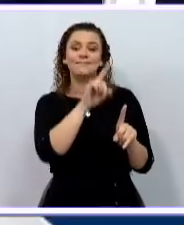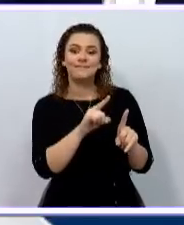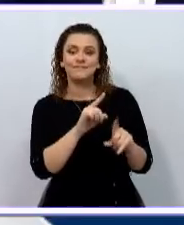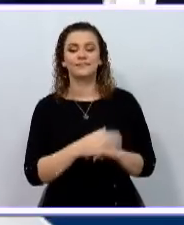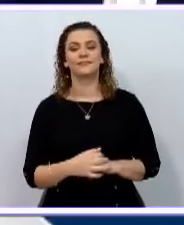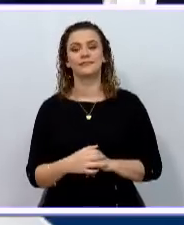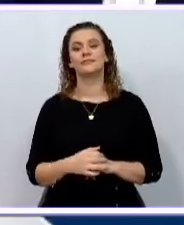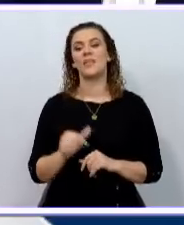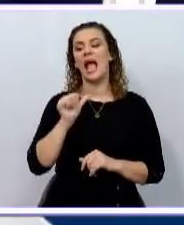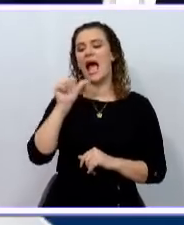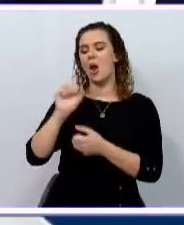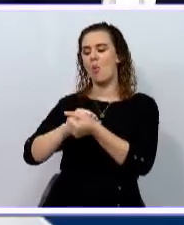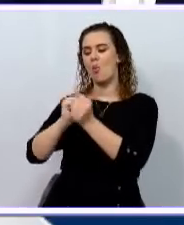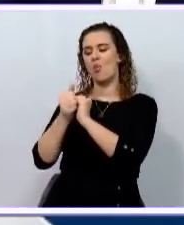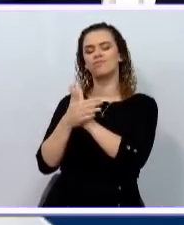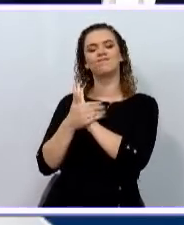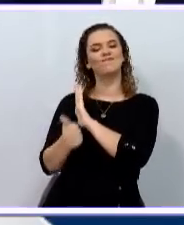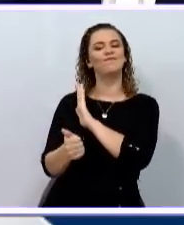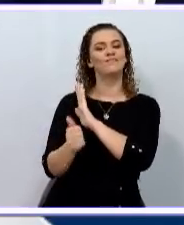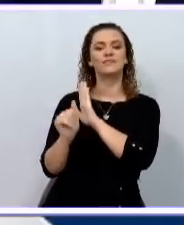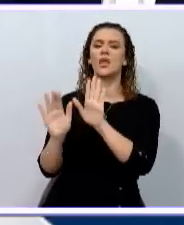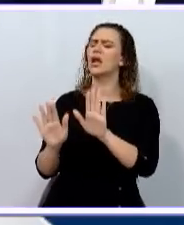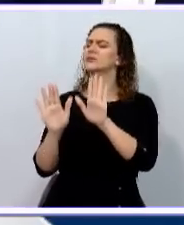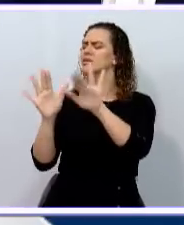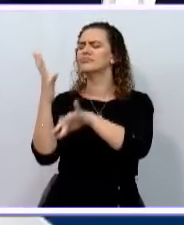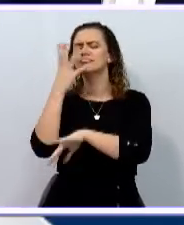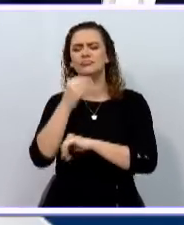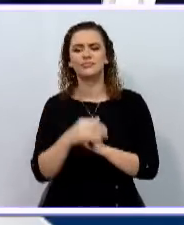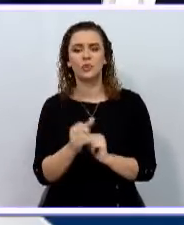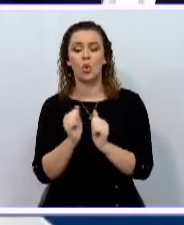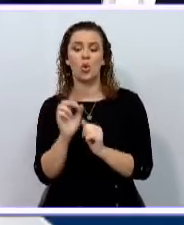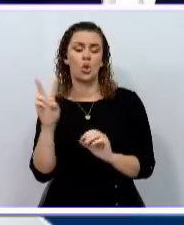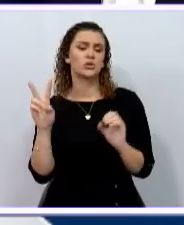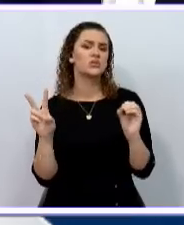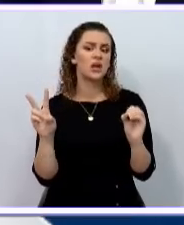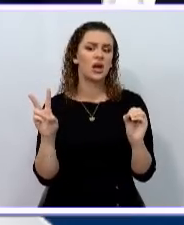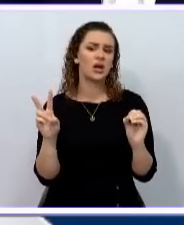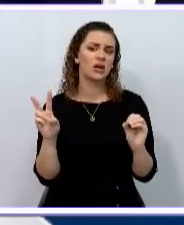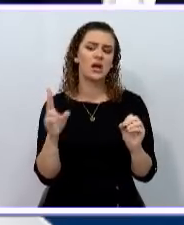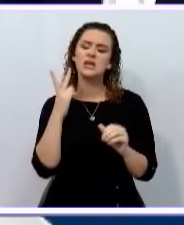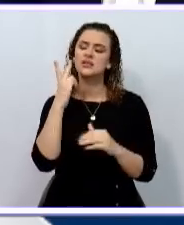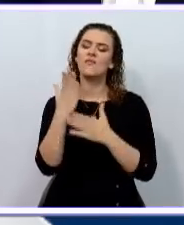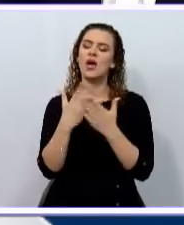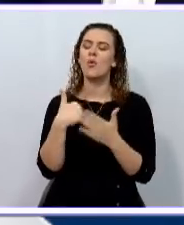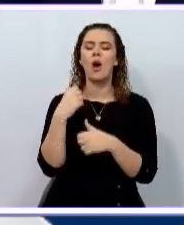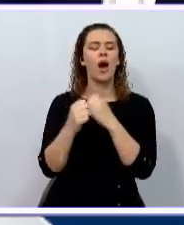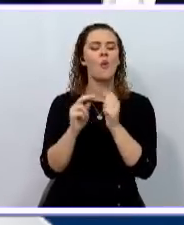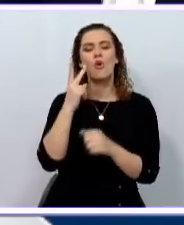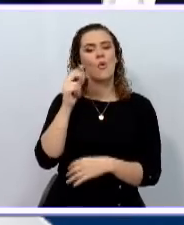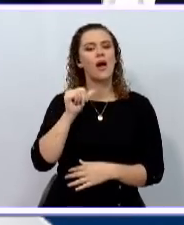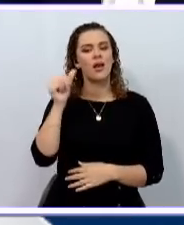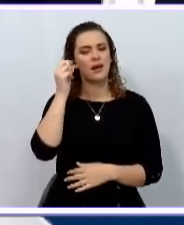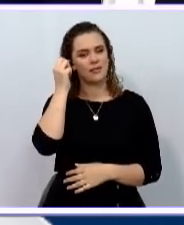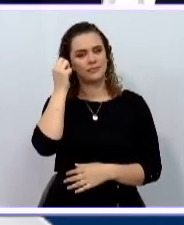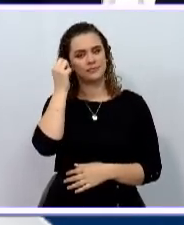la liga en virtud excelente maravilloso de hecho con el dos a cero se le vio algo que yo tenía años de no verle la